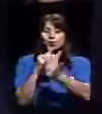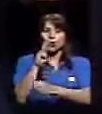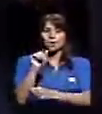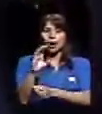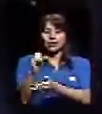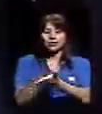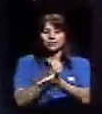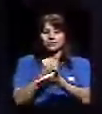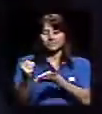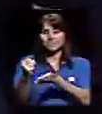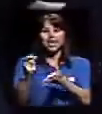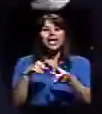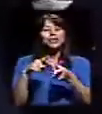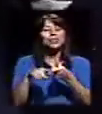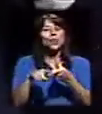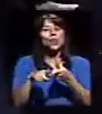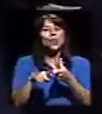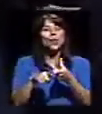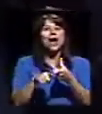aquí hay